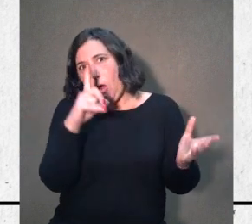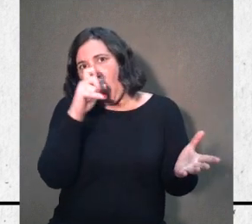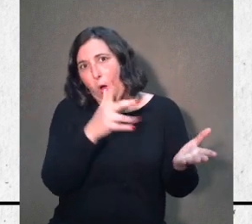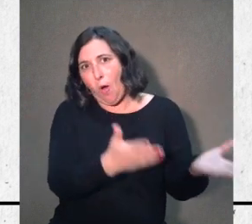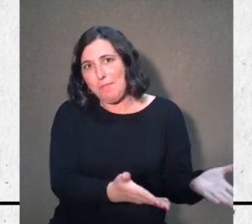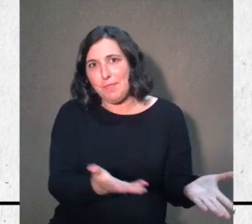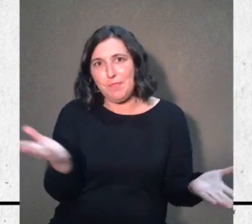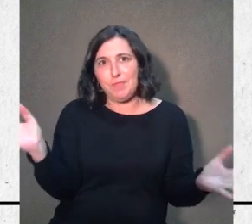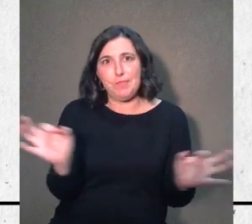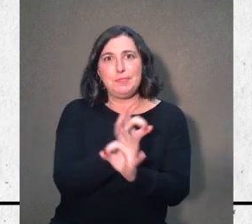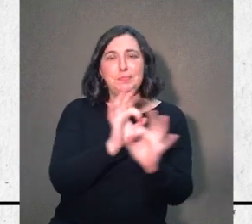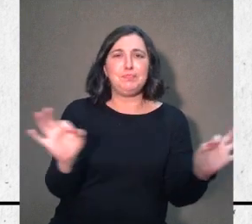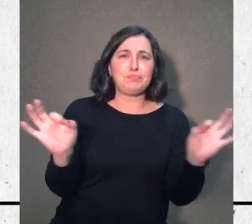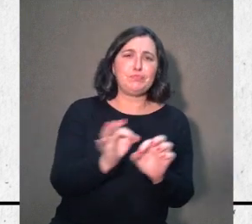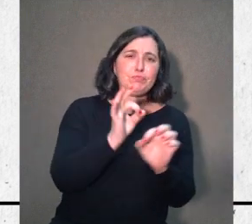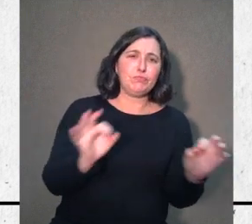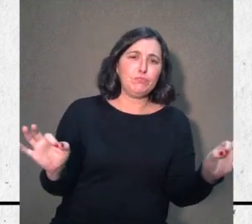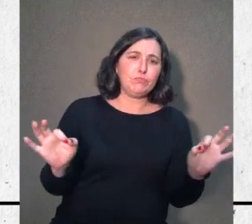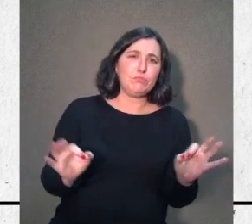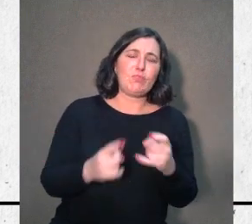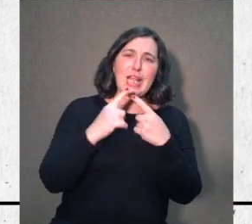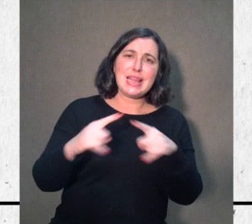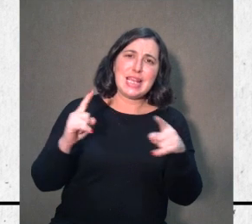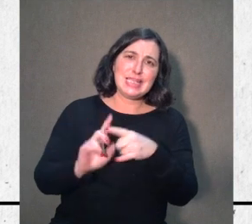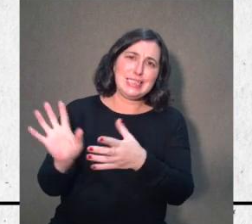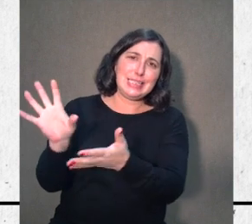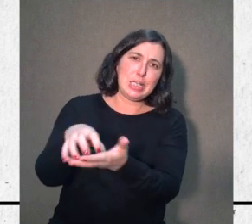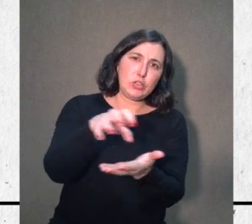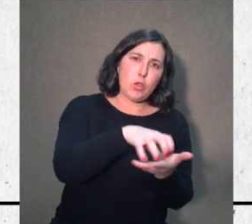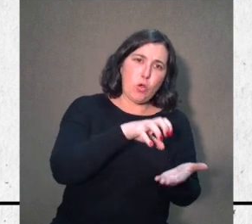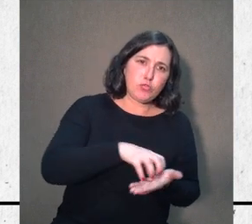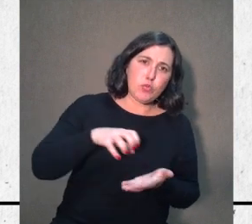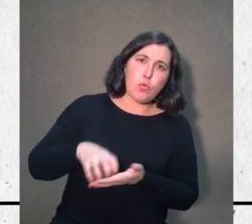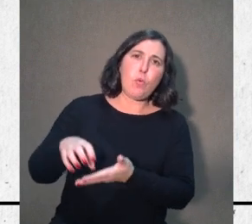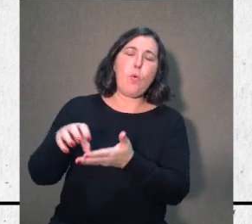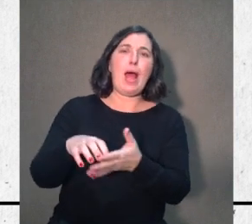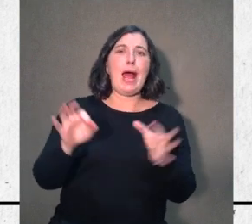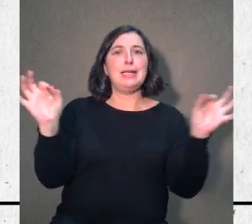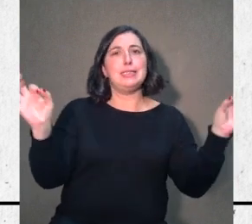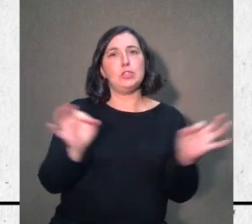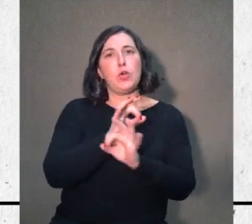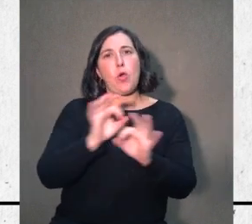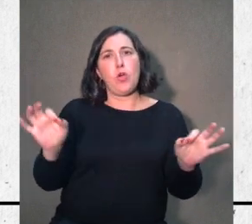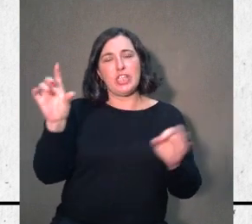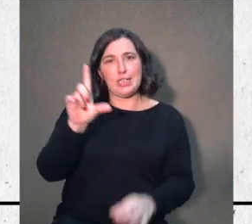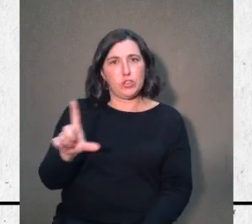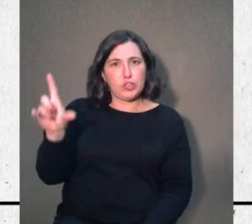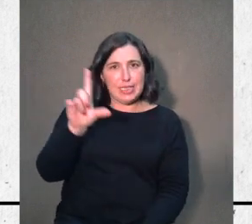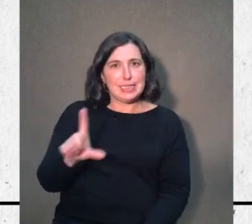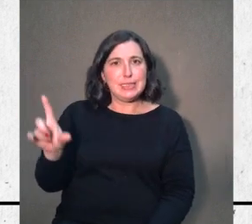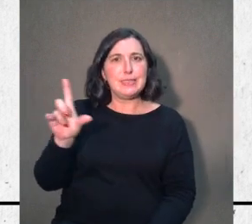Tocábamos en distintos lugares, o sea, salíamos del Hogar Húngaro, hacíamos conciertos en liceos, en diferentes salas. La verdad